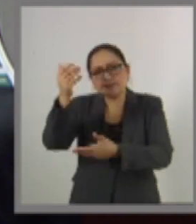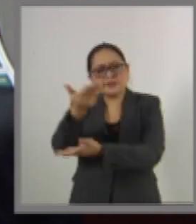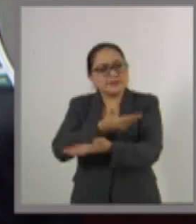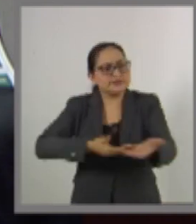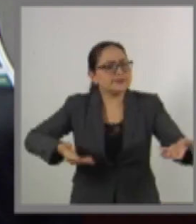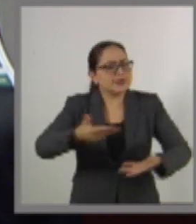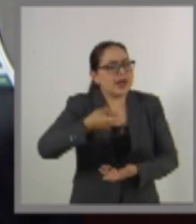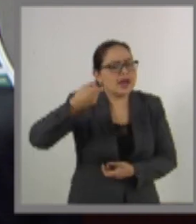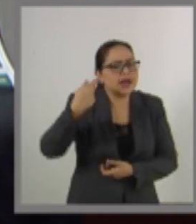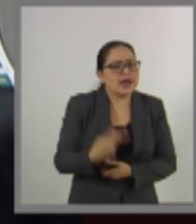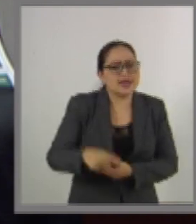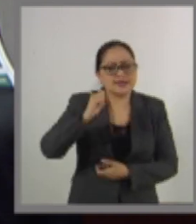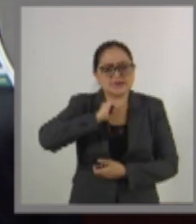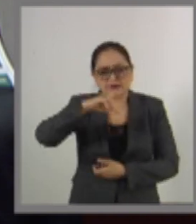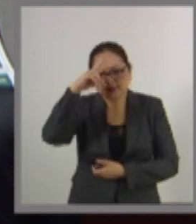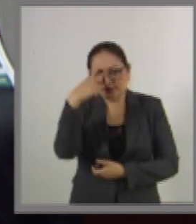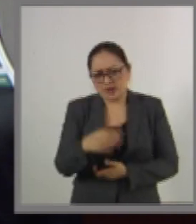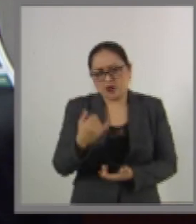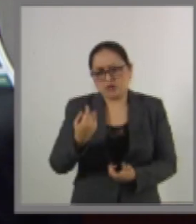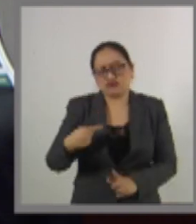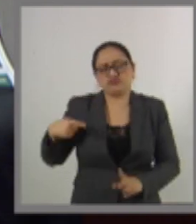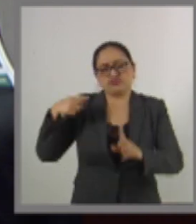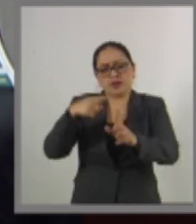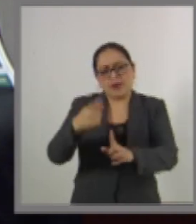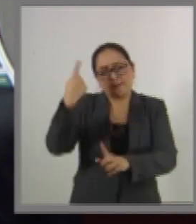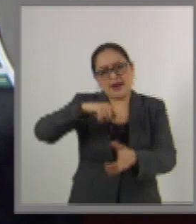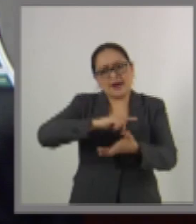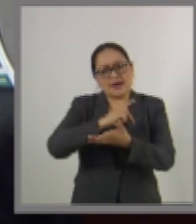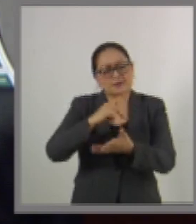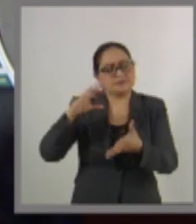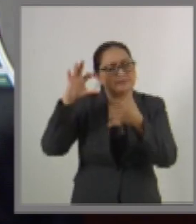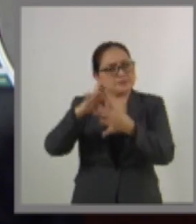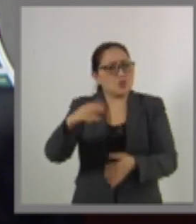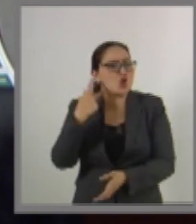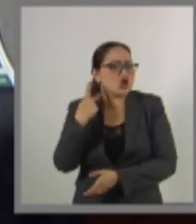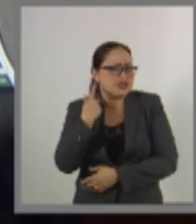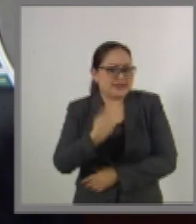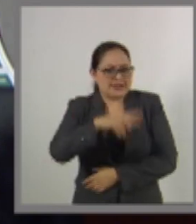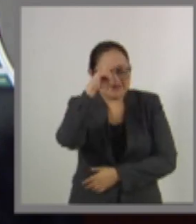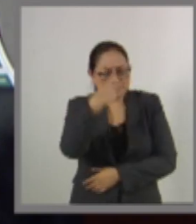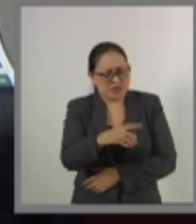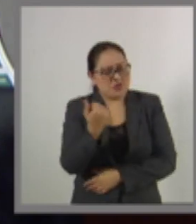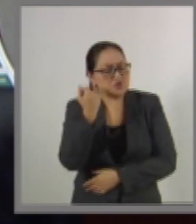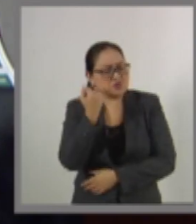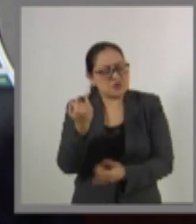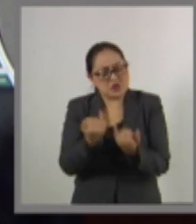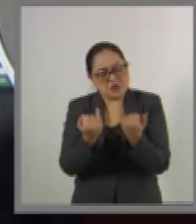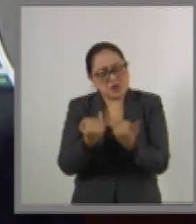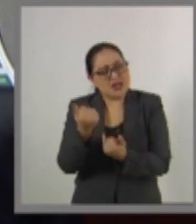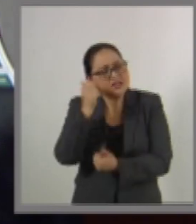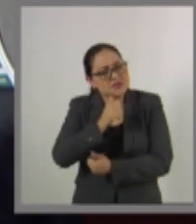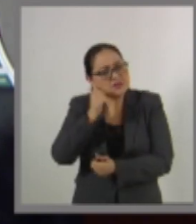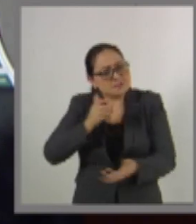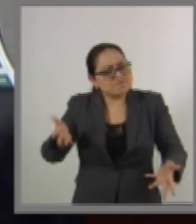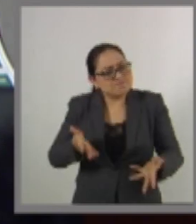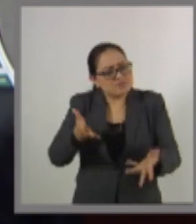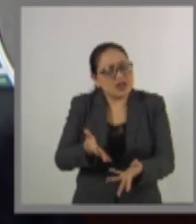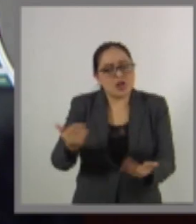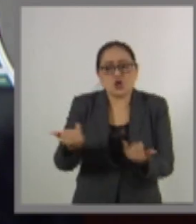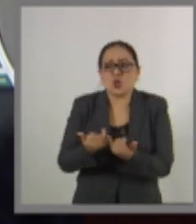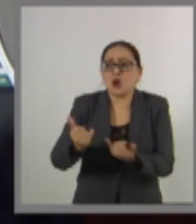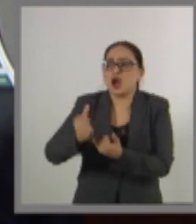interior de este Senado, hacia la política nacional y también a poner el nombre de México en